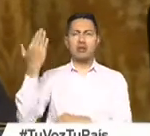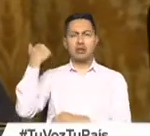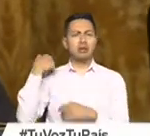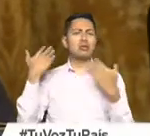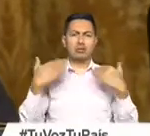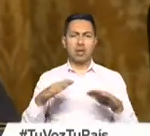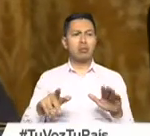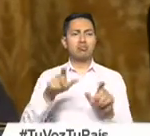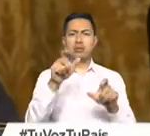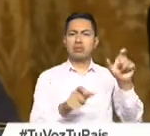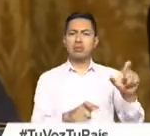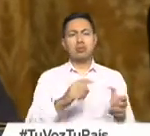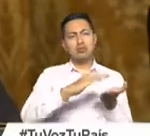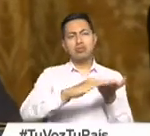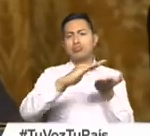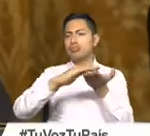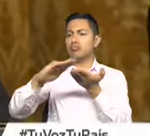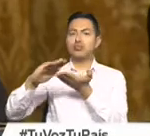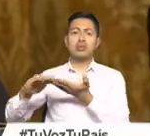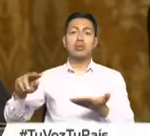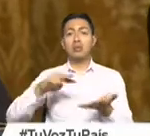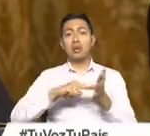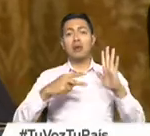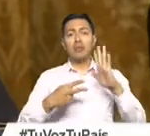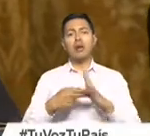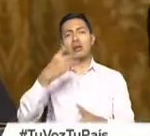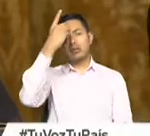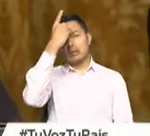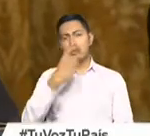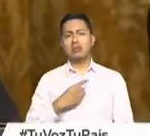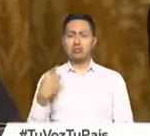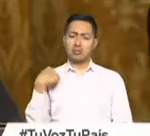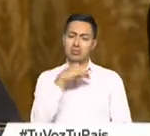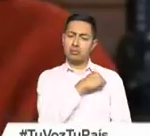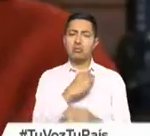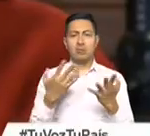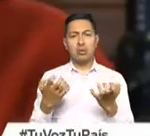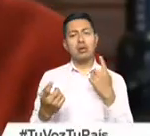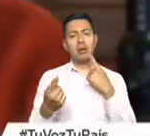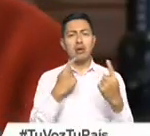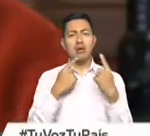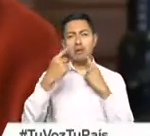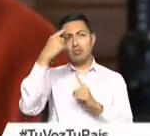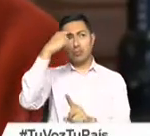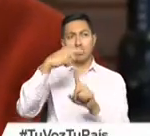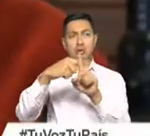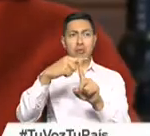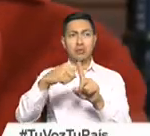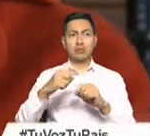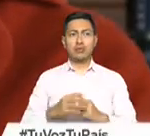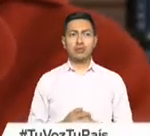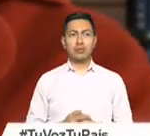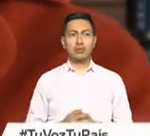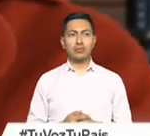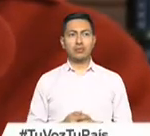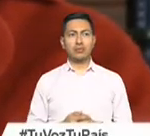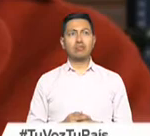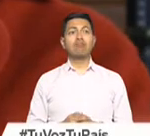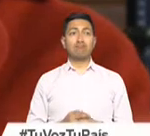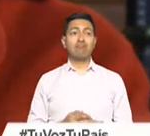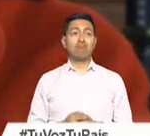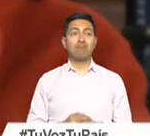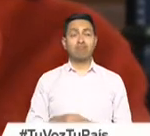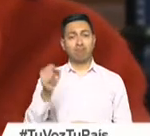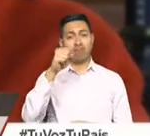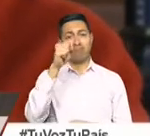significa esa buena predisposición que tenemos en estos momentos. Una intención,